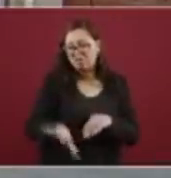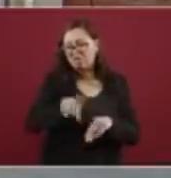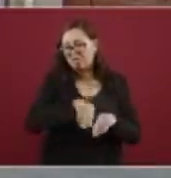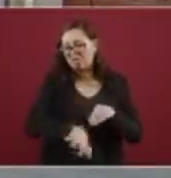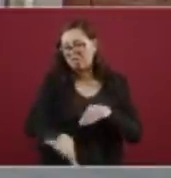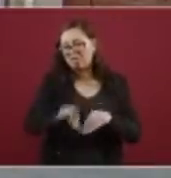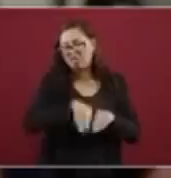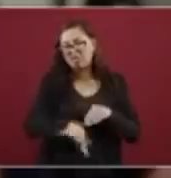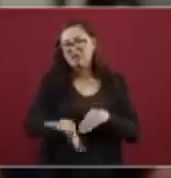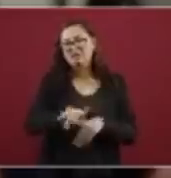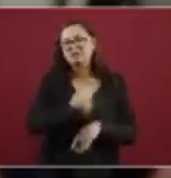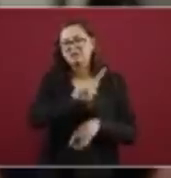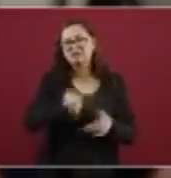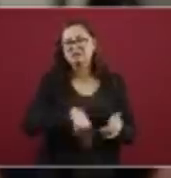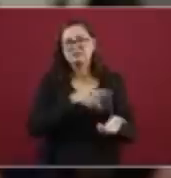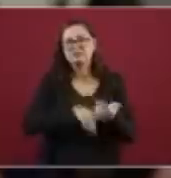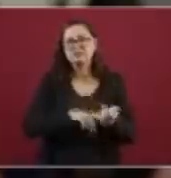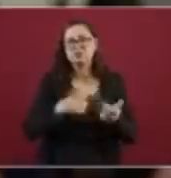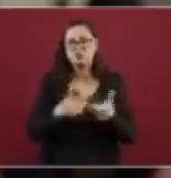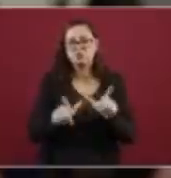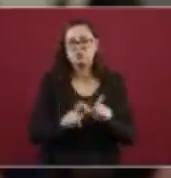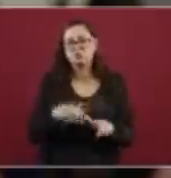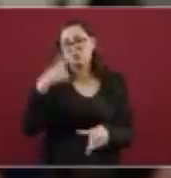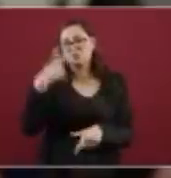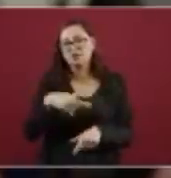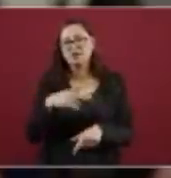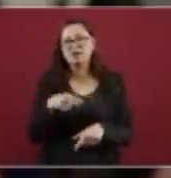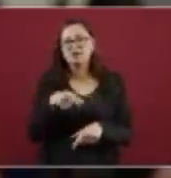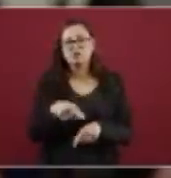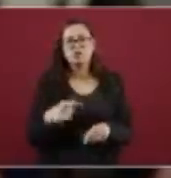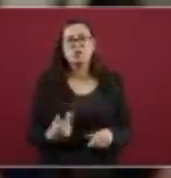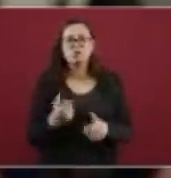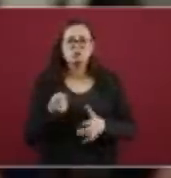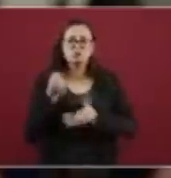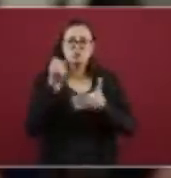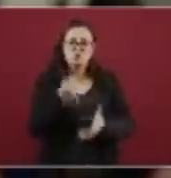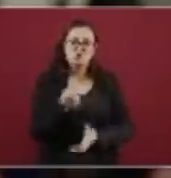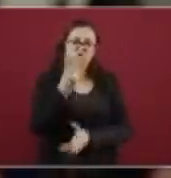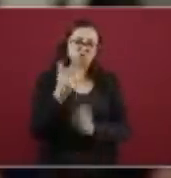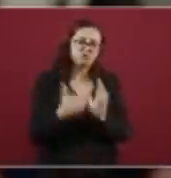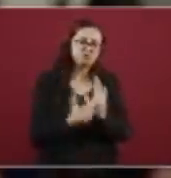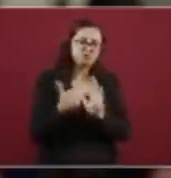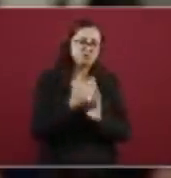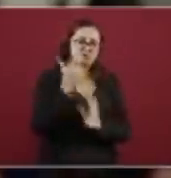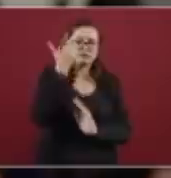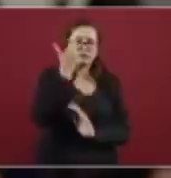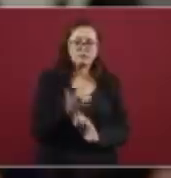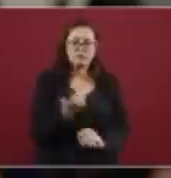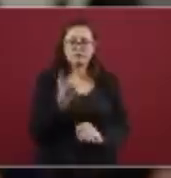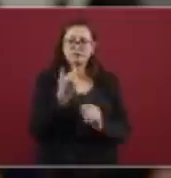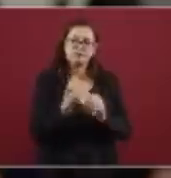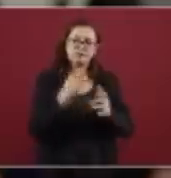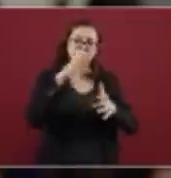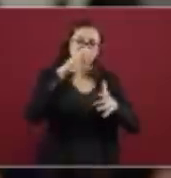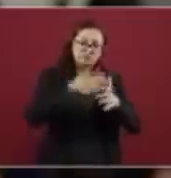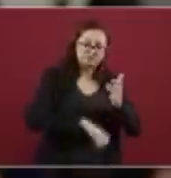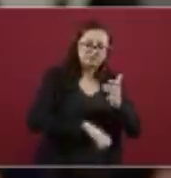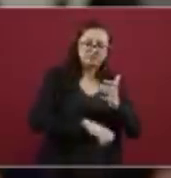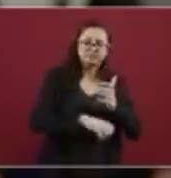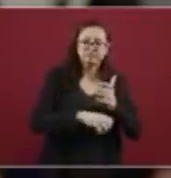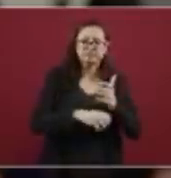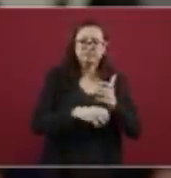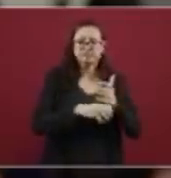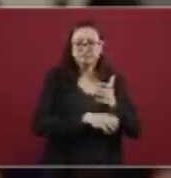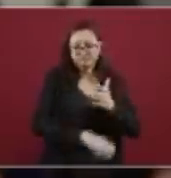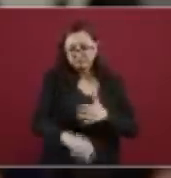un fideicomiso al que Grupo México aportó $2,000 millones de pesos sabemos que se aplicó una parte del fideicomiso, estuvo